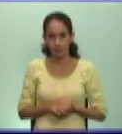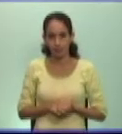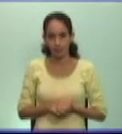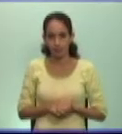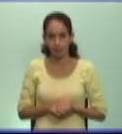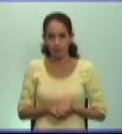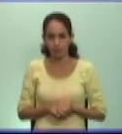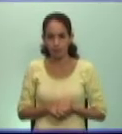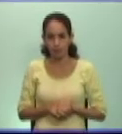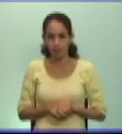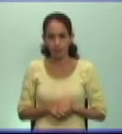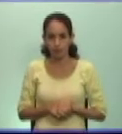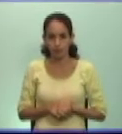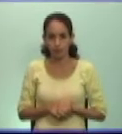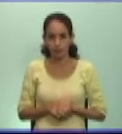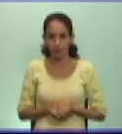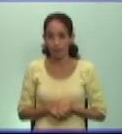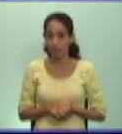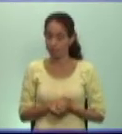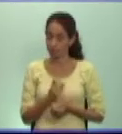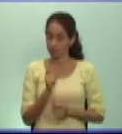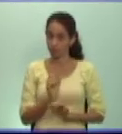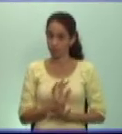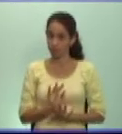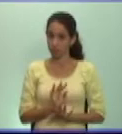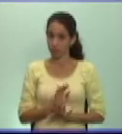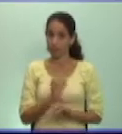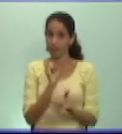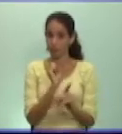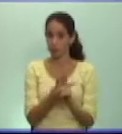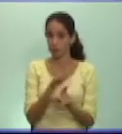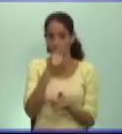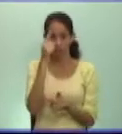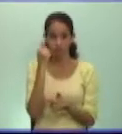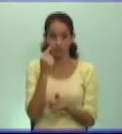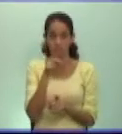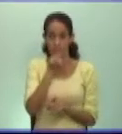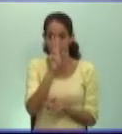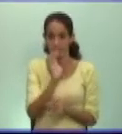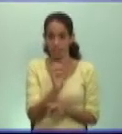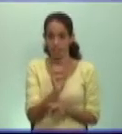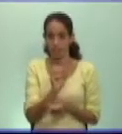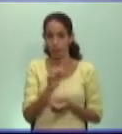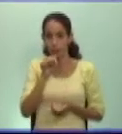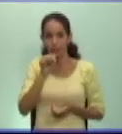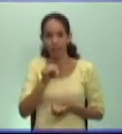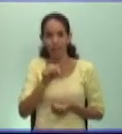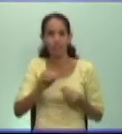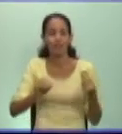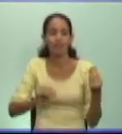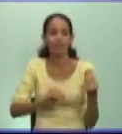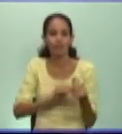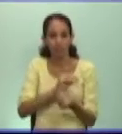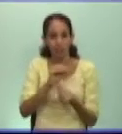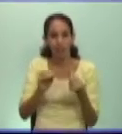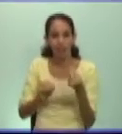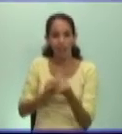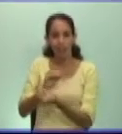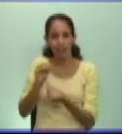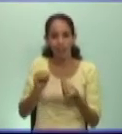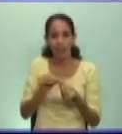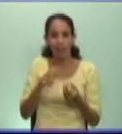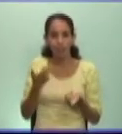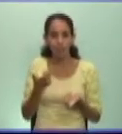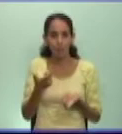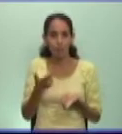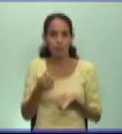América Latina al capital extranjero. Sin embargo, ya en el siglo XX este modelo comienza a variar y hay una tendencia al